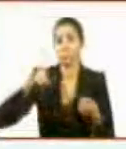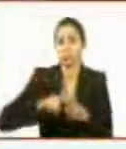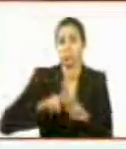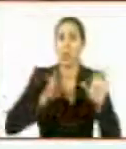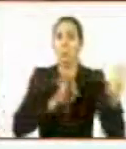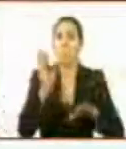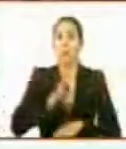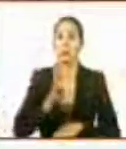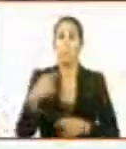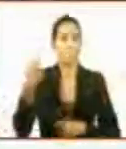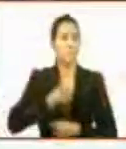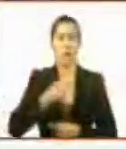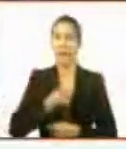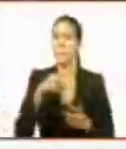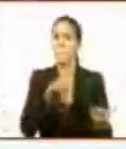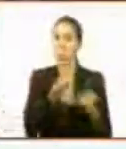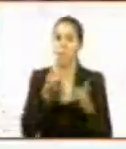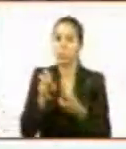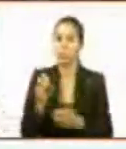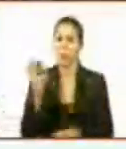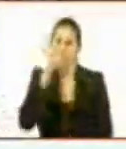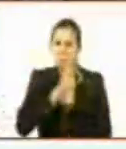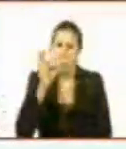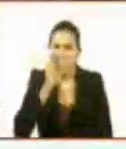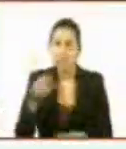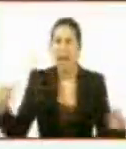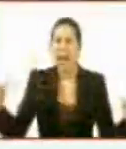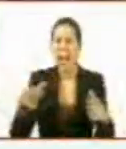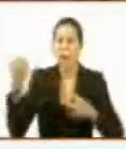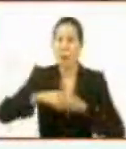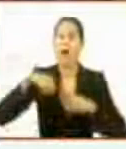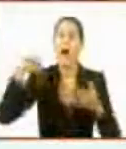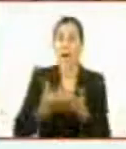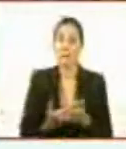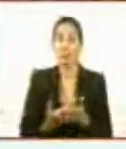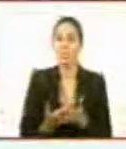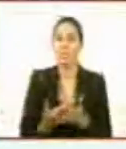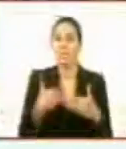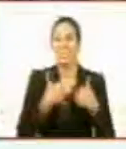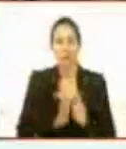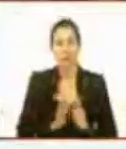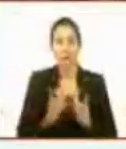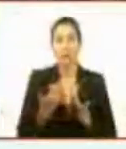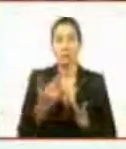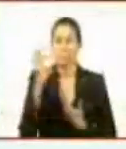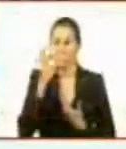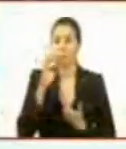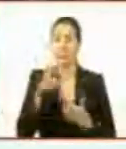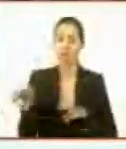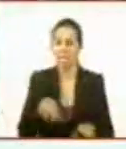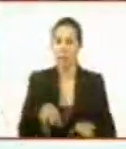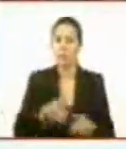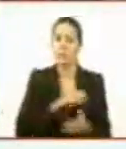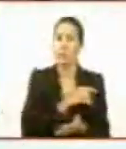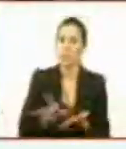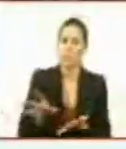No pagaban ni impuestos, contaminaron el lago de Maracaibo hasta que, bueno, se cansó el pobre lago. Los ríos, tumbaron